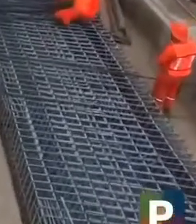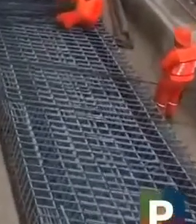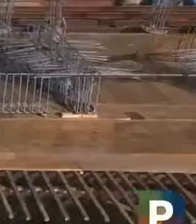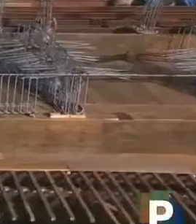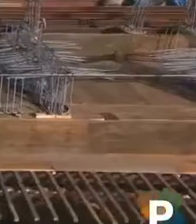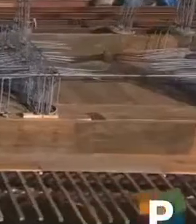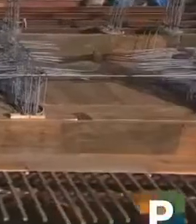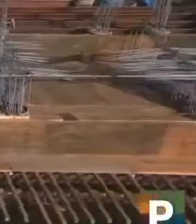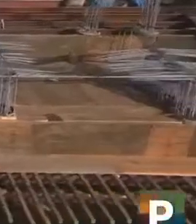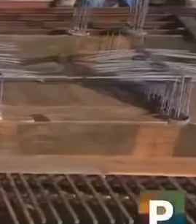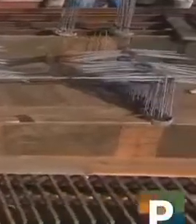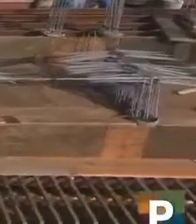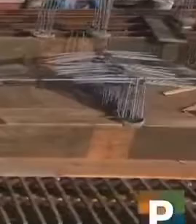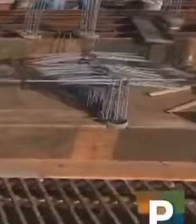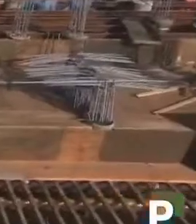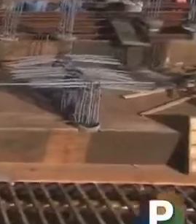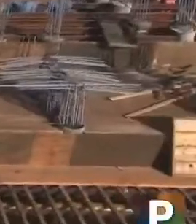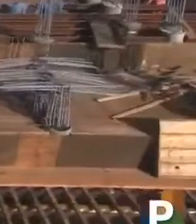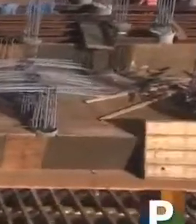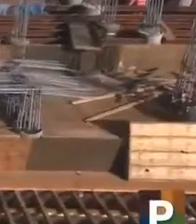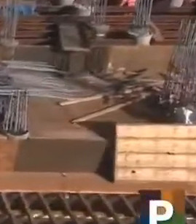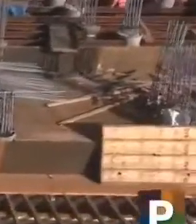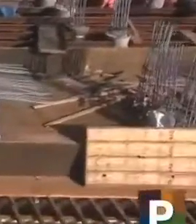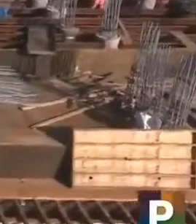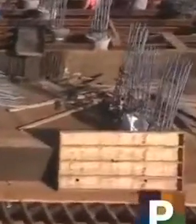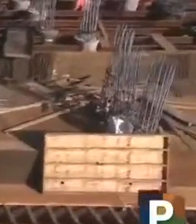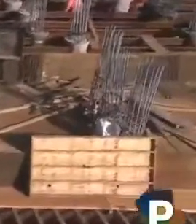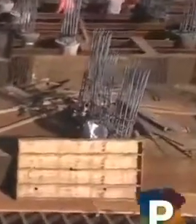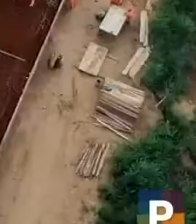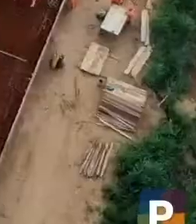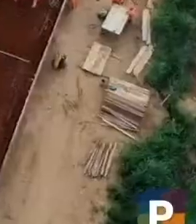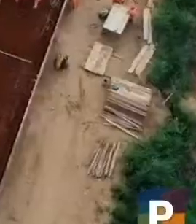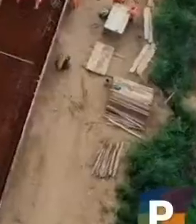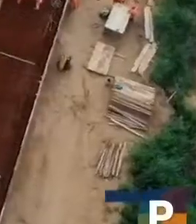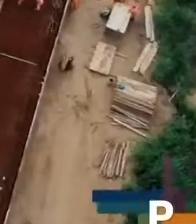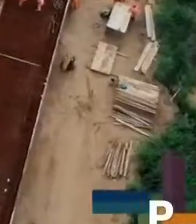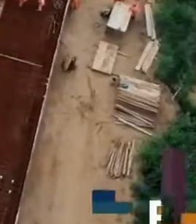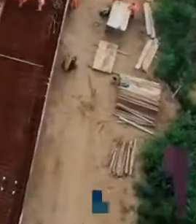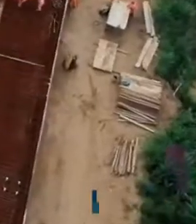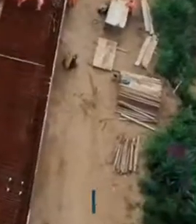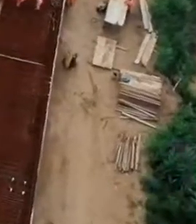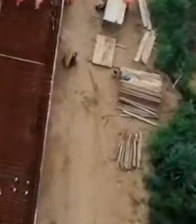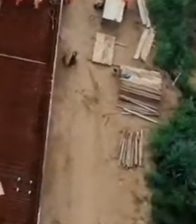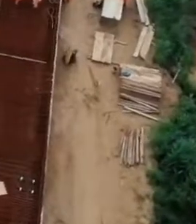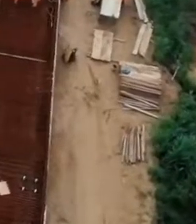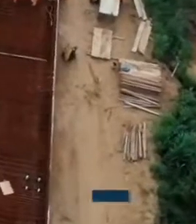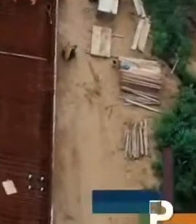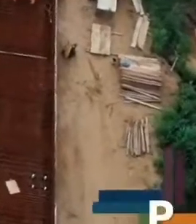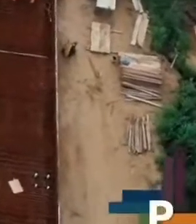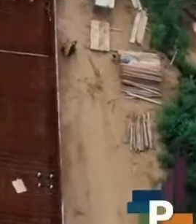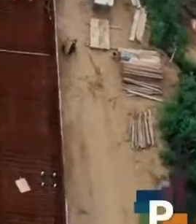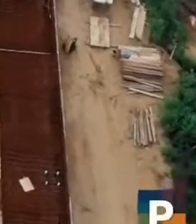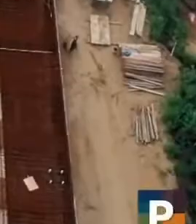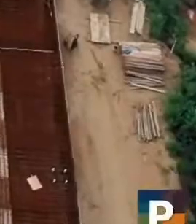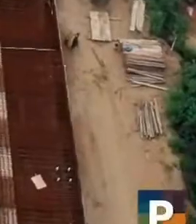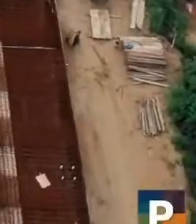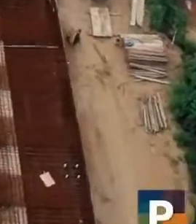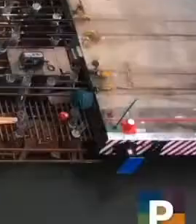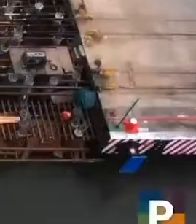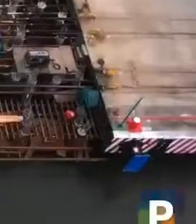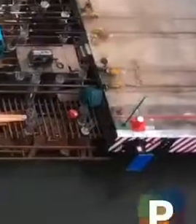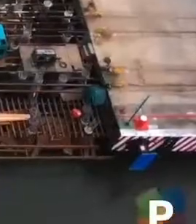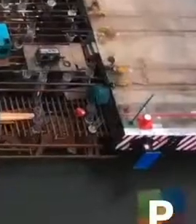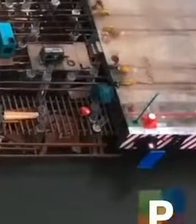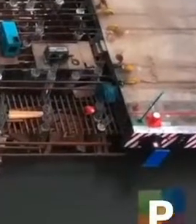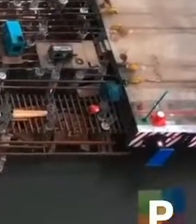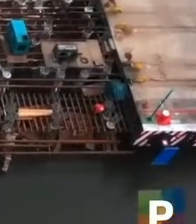el colado de losa y habilitado de traves. El tramo de 50 metros avanza con la colocación de acero